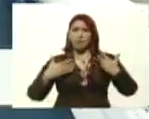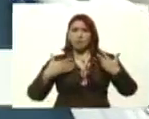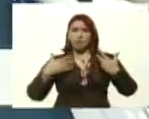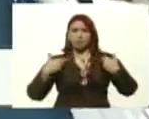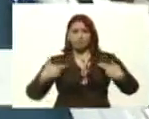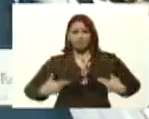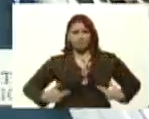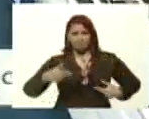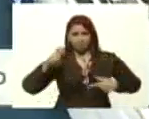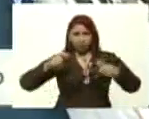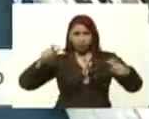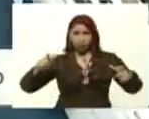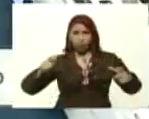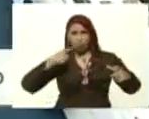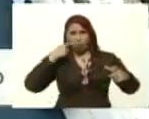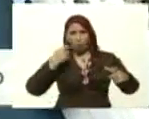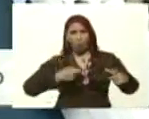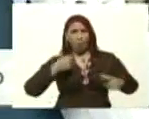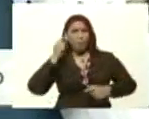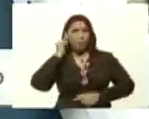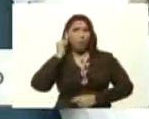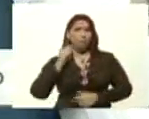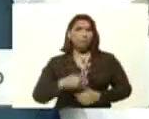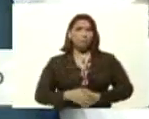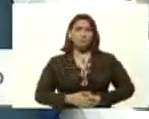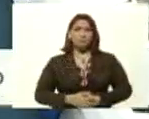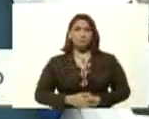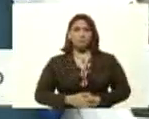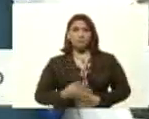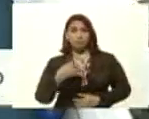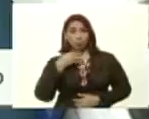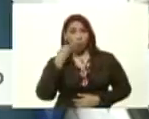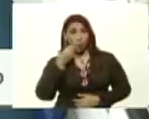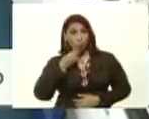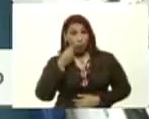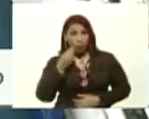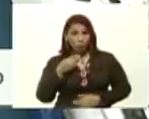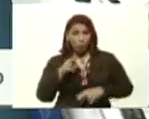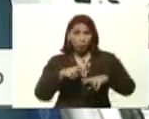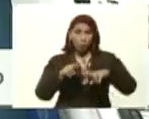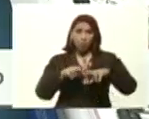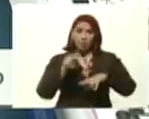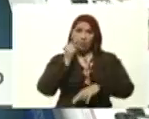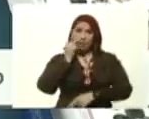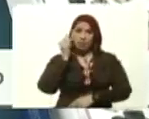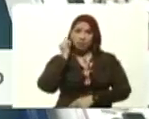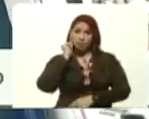humano, del hombre, de la mujer, de la juventud, del niño, de la niña.